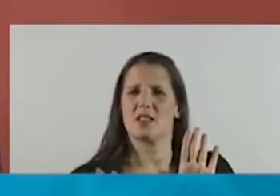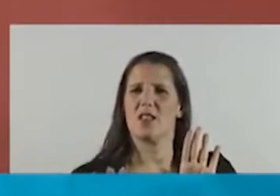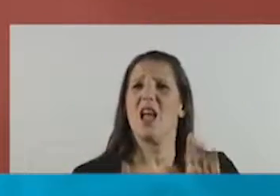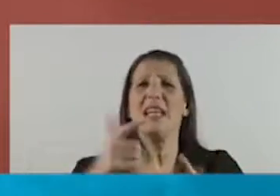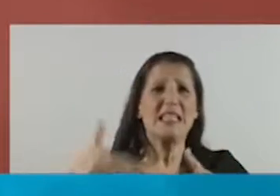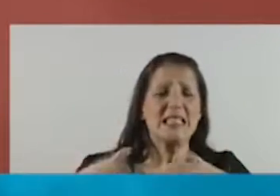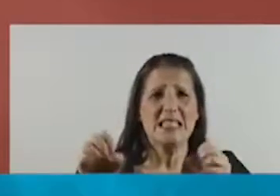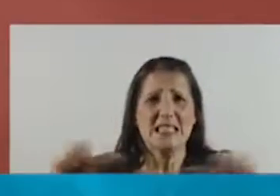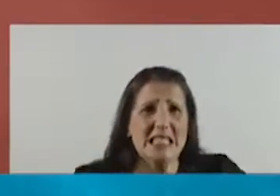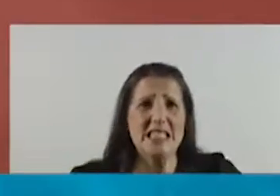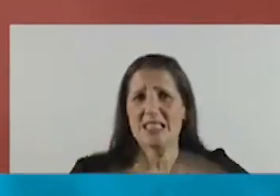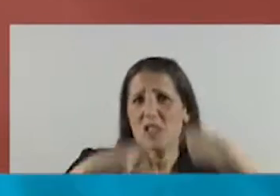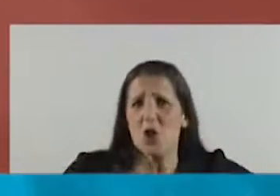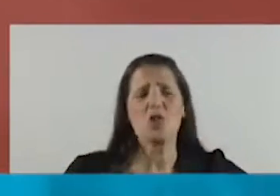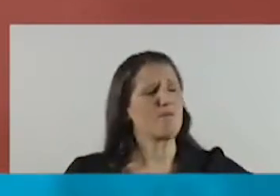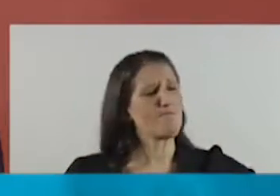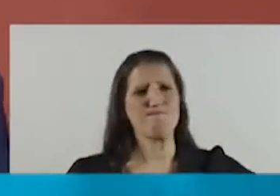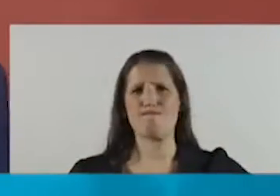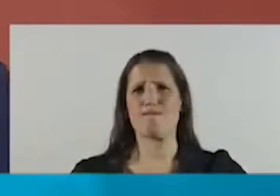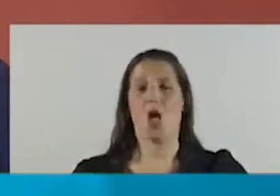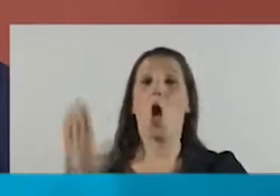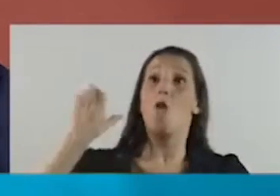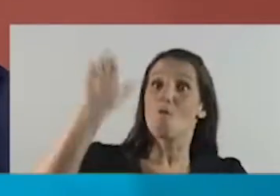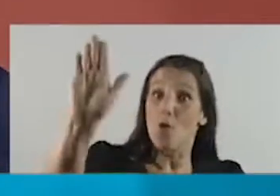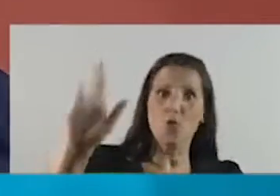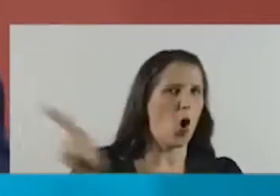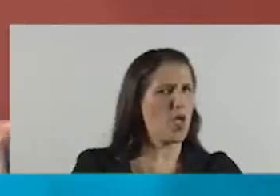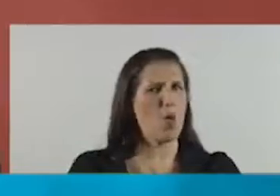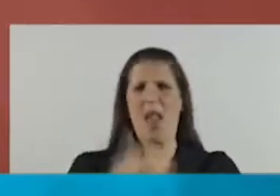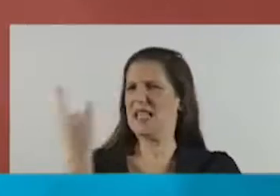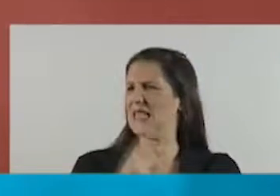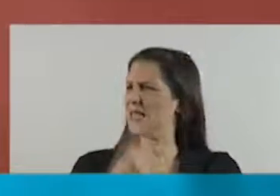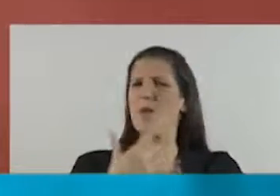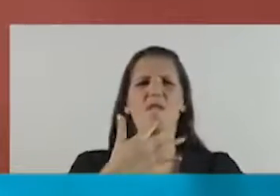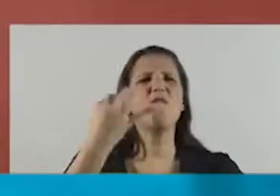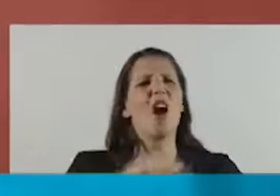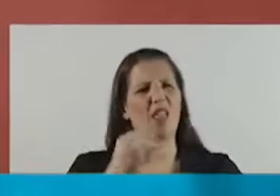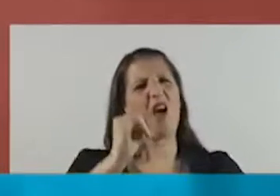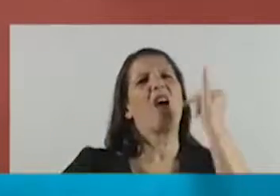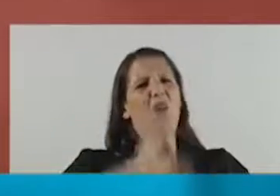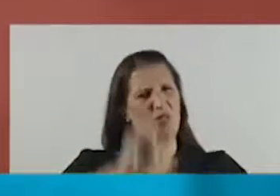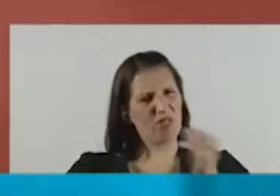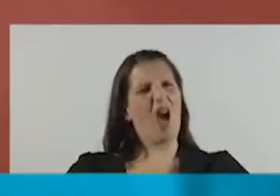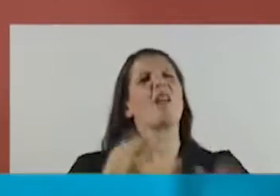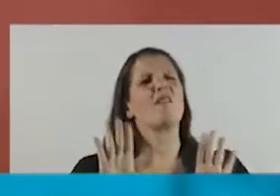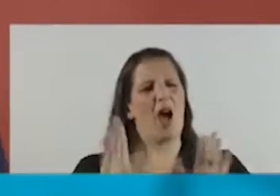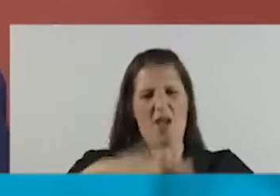que en el futuro con la misma sinceridad vamos a poder contarles cómo el país va saliendo adelante